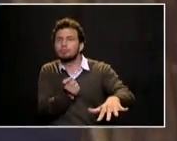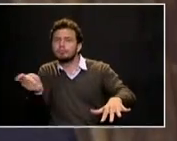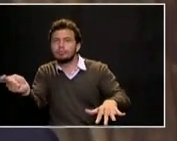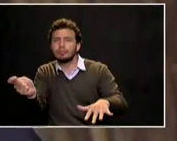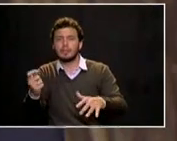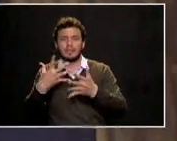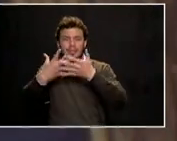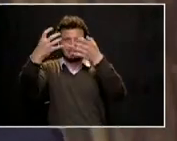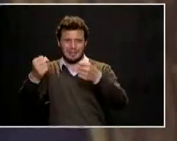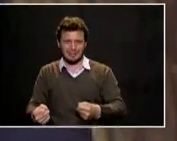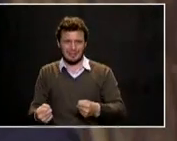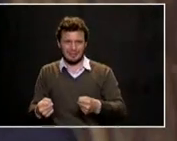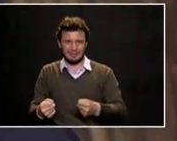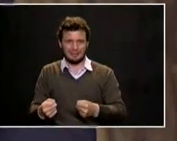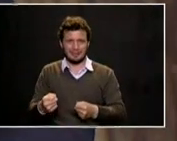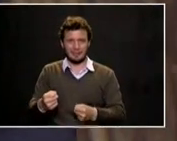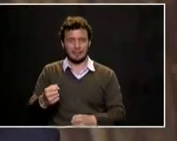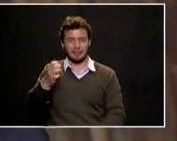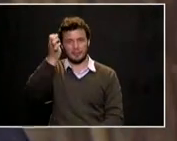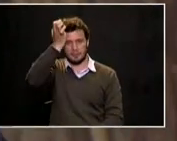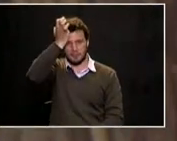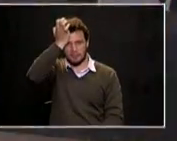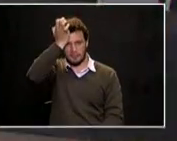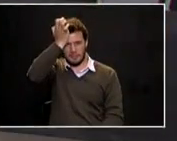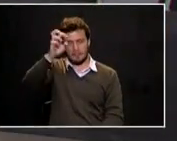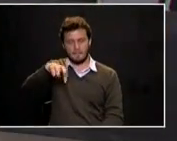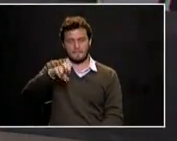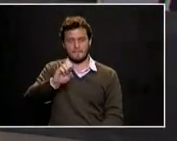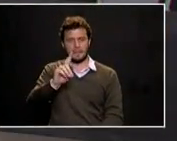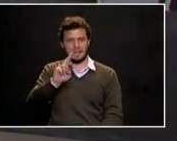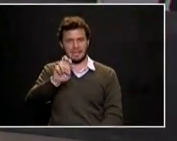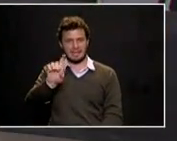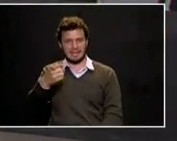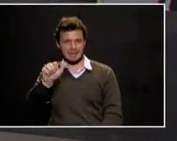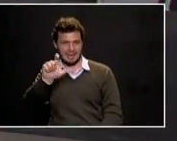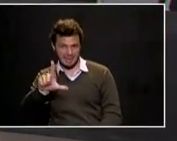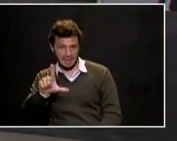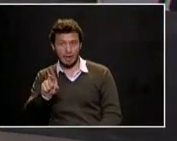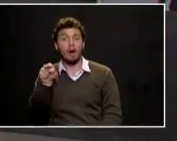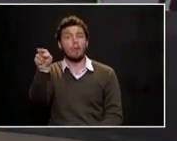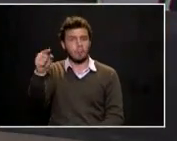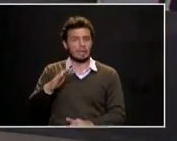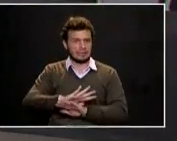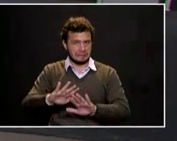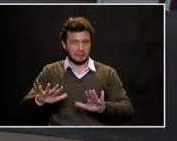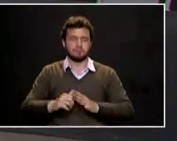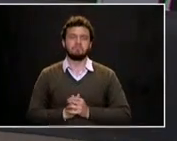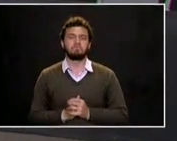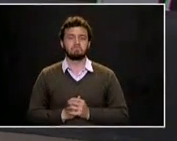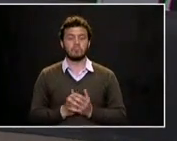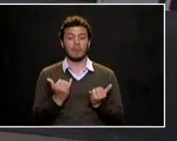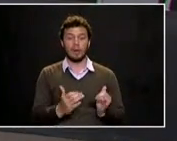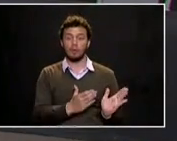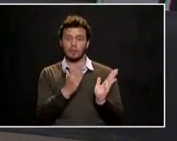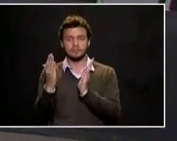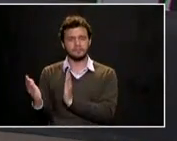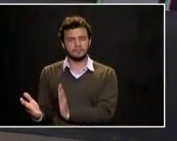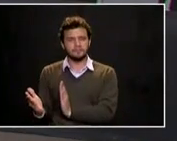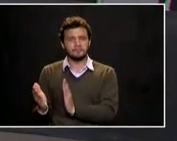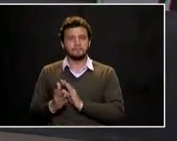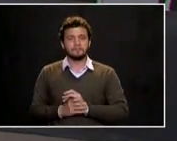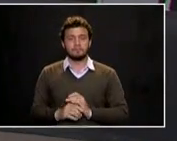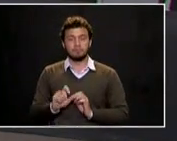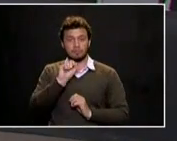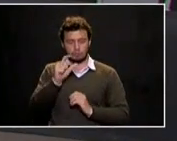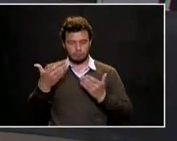para construir allí ese centro carcelario. Numeral, la hora de debate. Ahora el turno es para la candidata